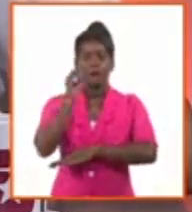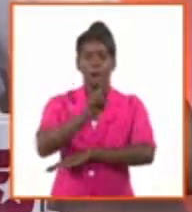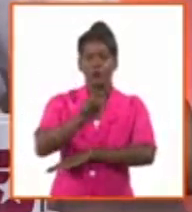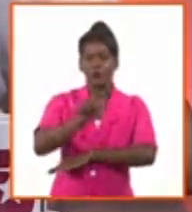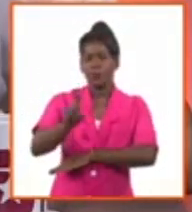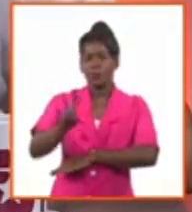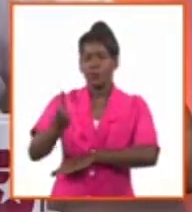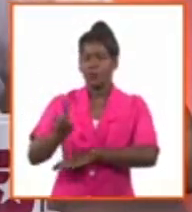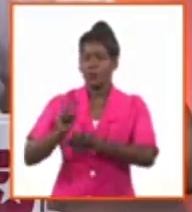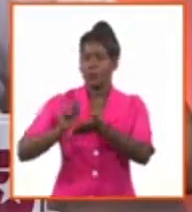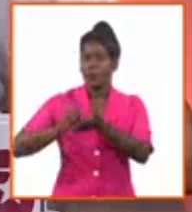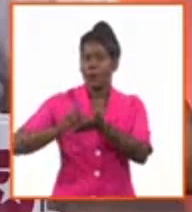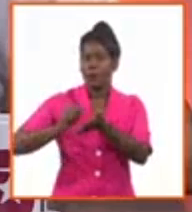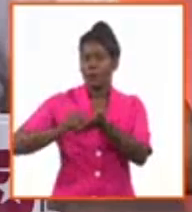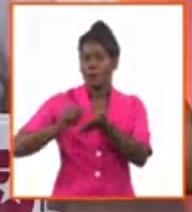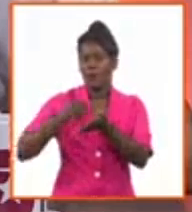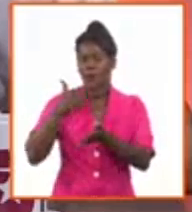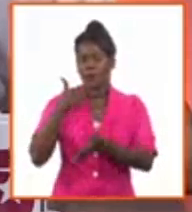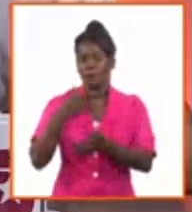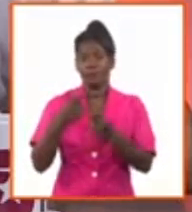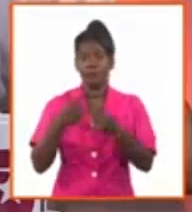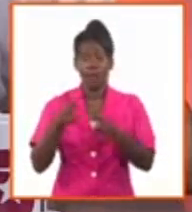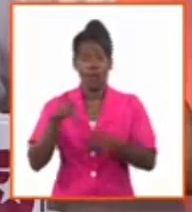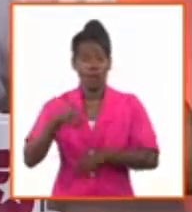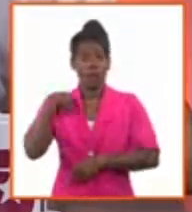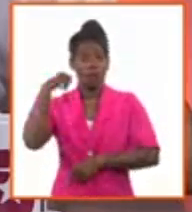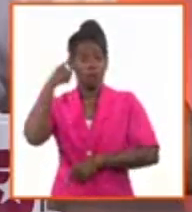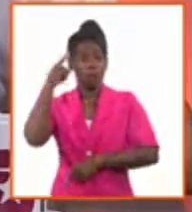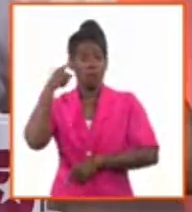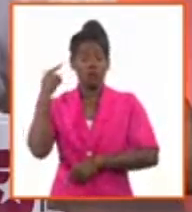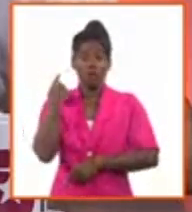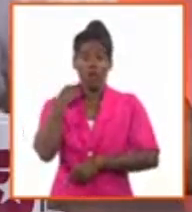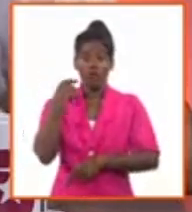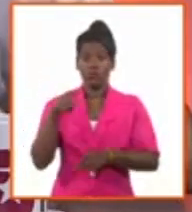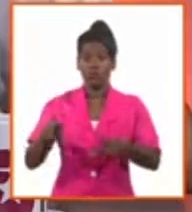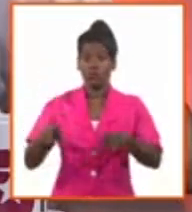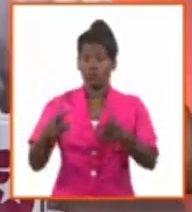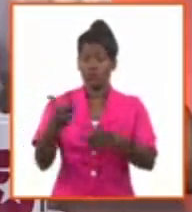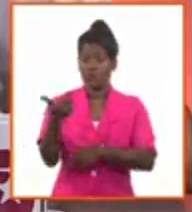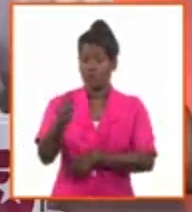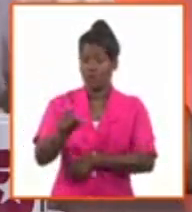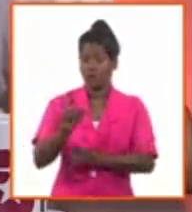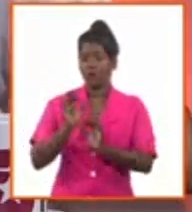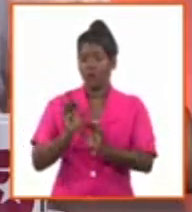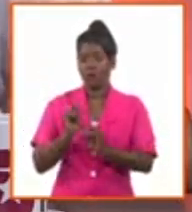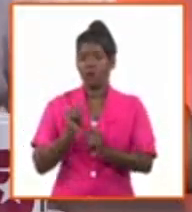pueden transformar. Este 10º Congreso va a generar